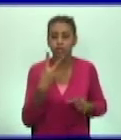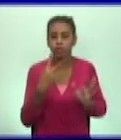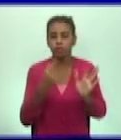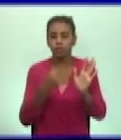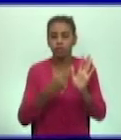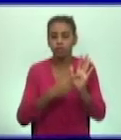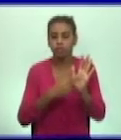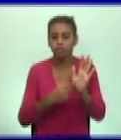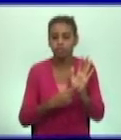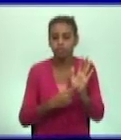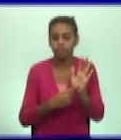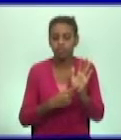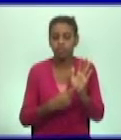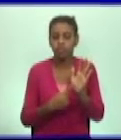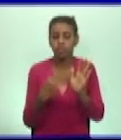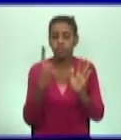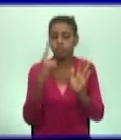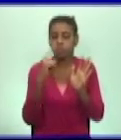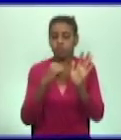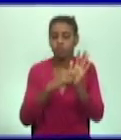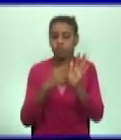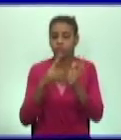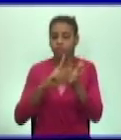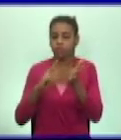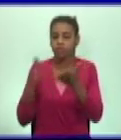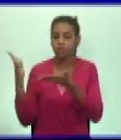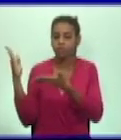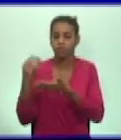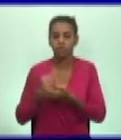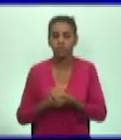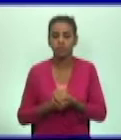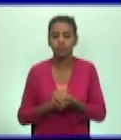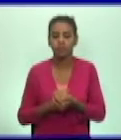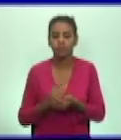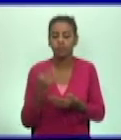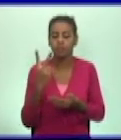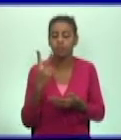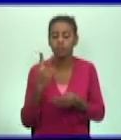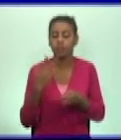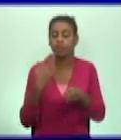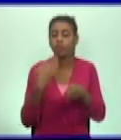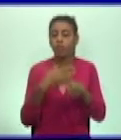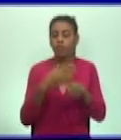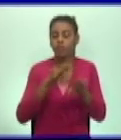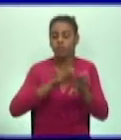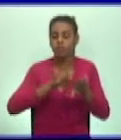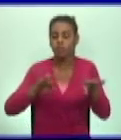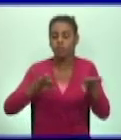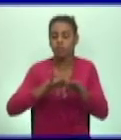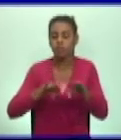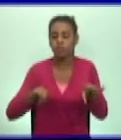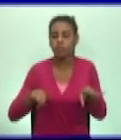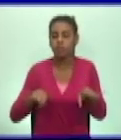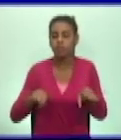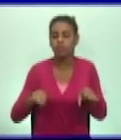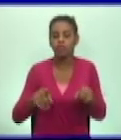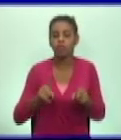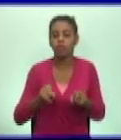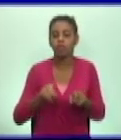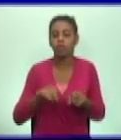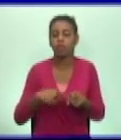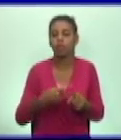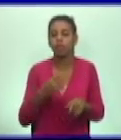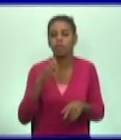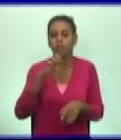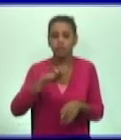Primero, salida de las tropas francesas del país. Y segundo, la división artificial, porque recuerde que les dije anteriormente que este país